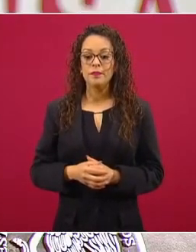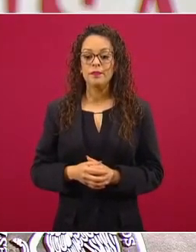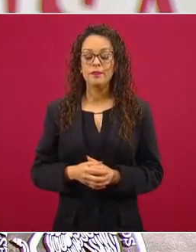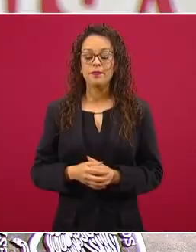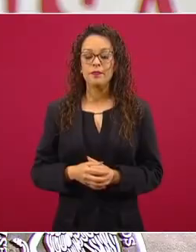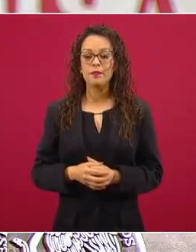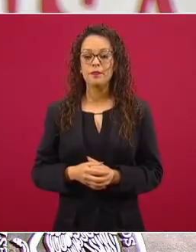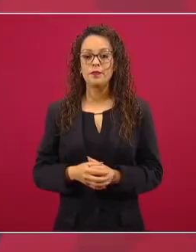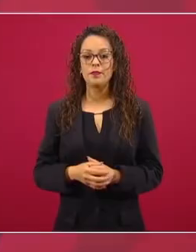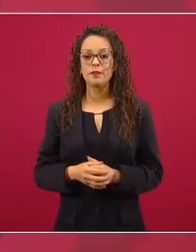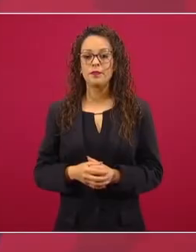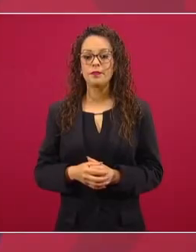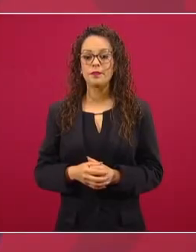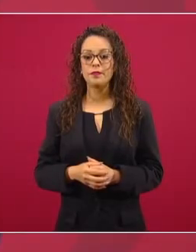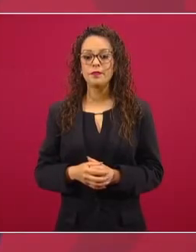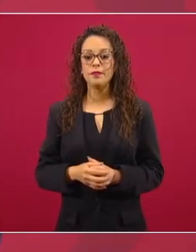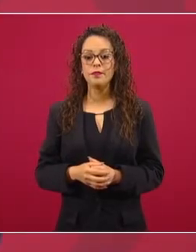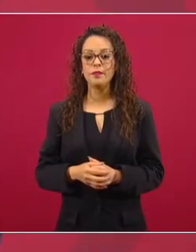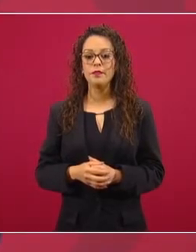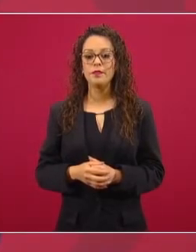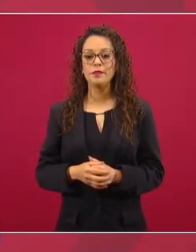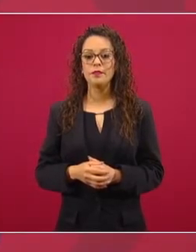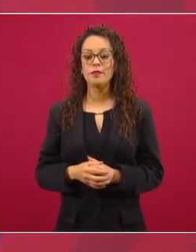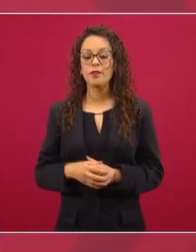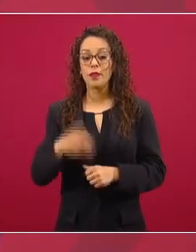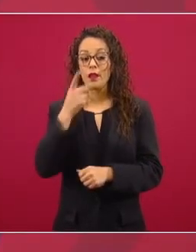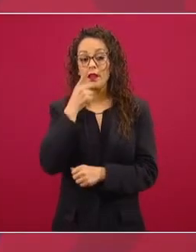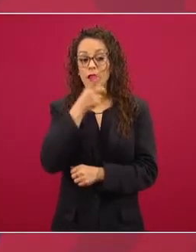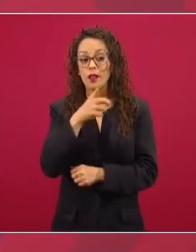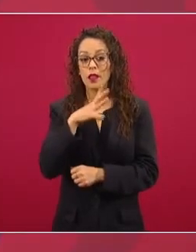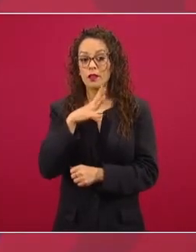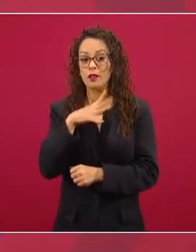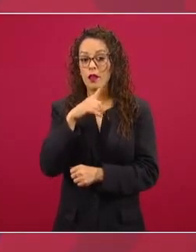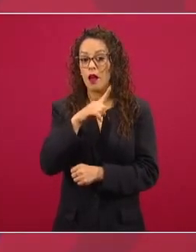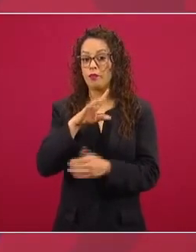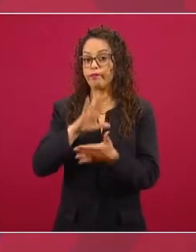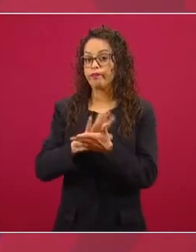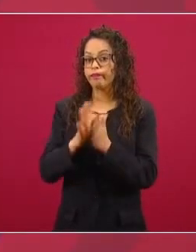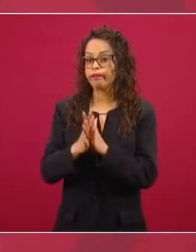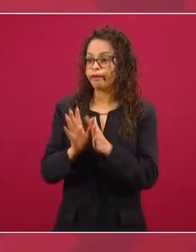Al que acusan de tener las relaciones con el general.